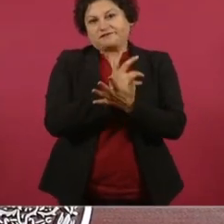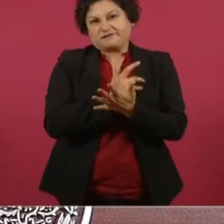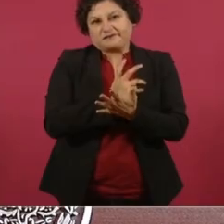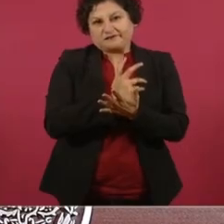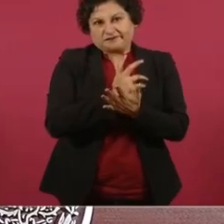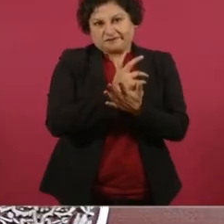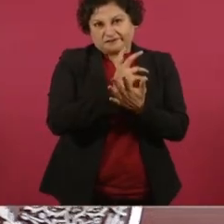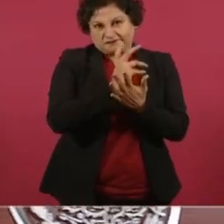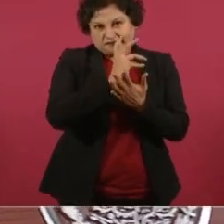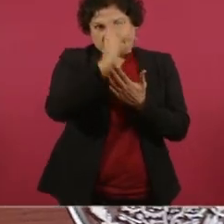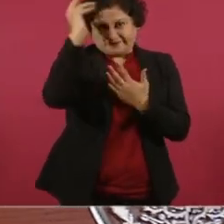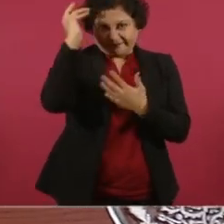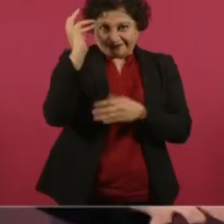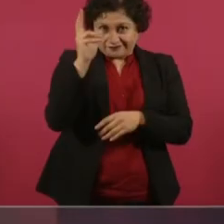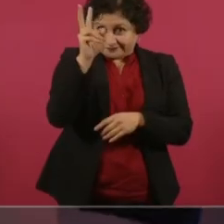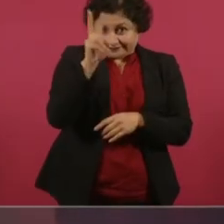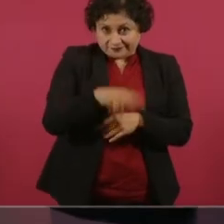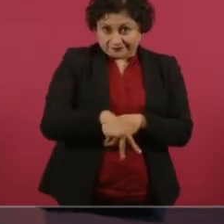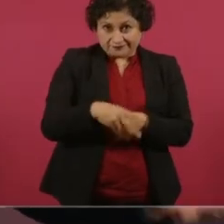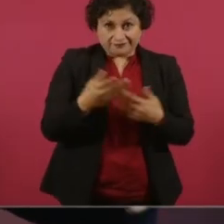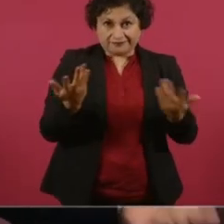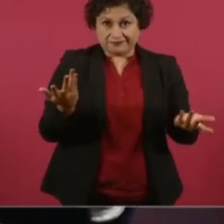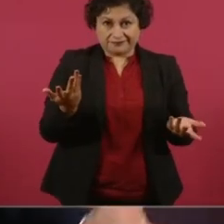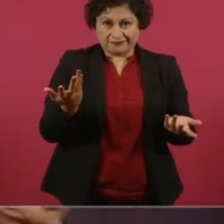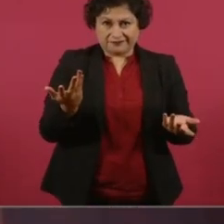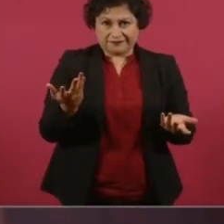Es decir, a ver, ya.